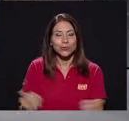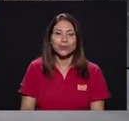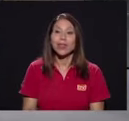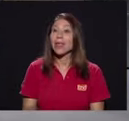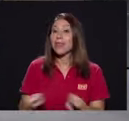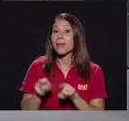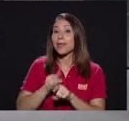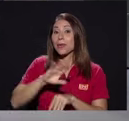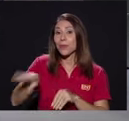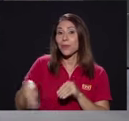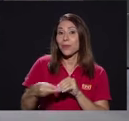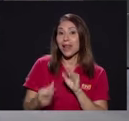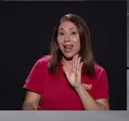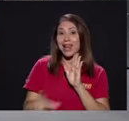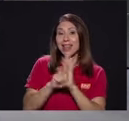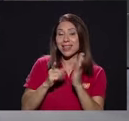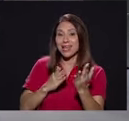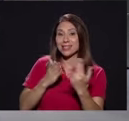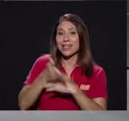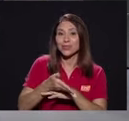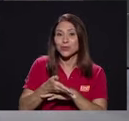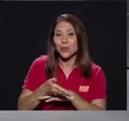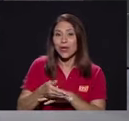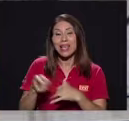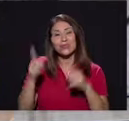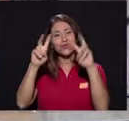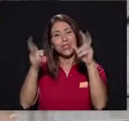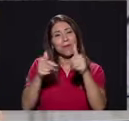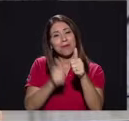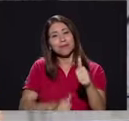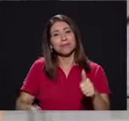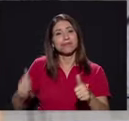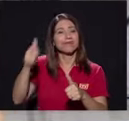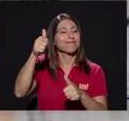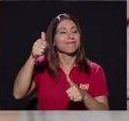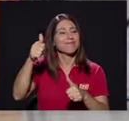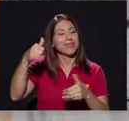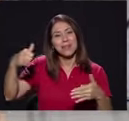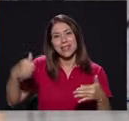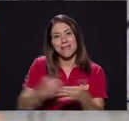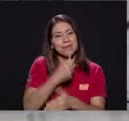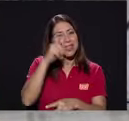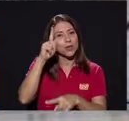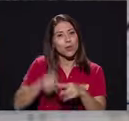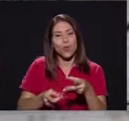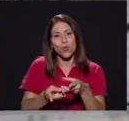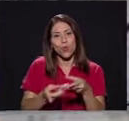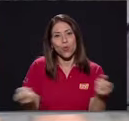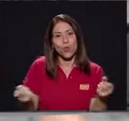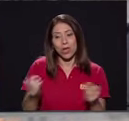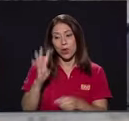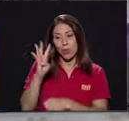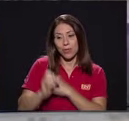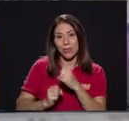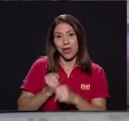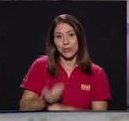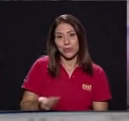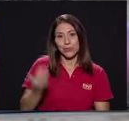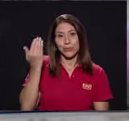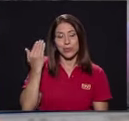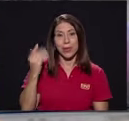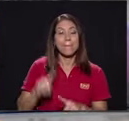plantea Susana del tema de la ley de acceso, que es una prioridad que lamentablemente no pudimos resolver en su totalidad en los 4 años que